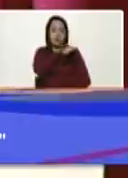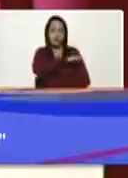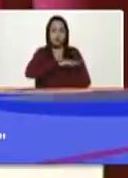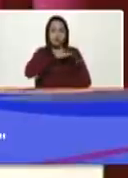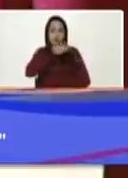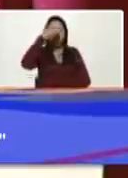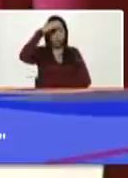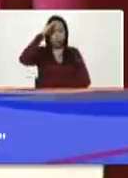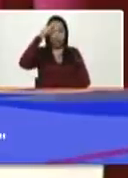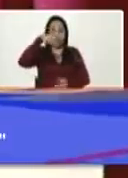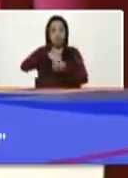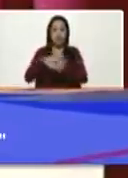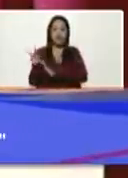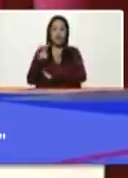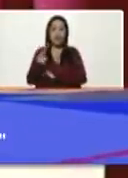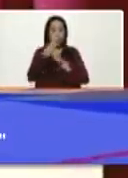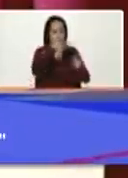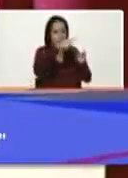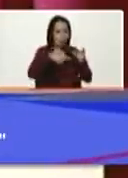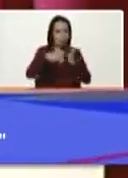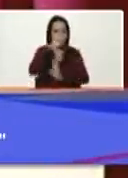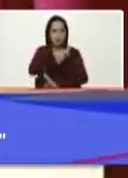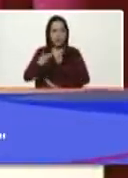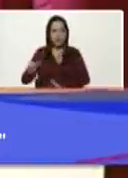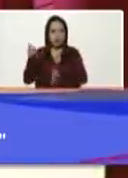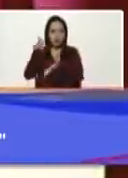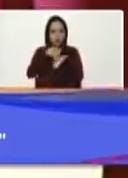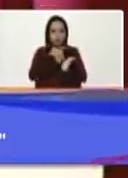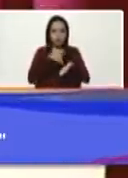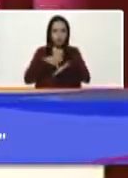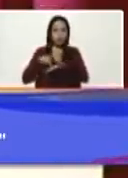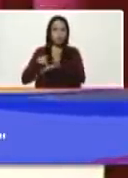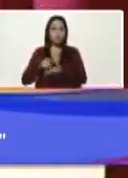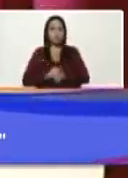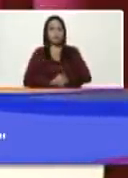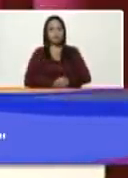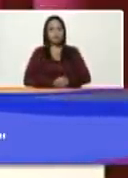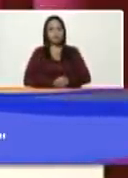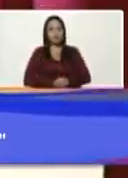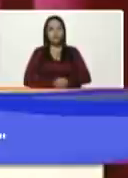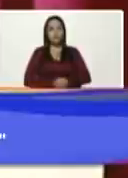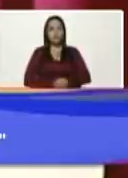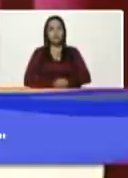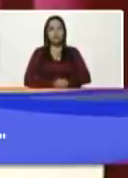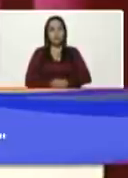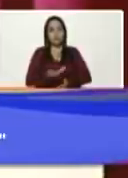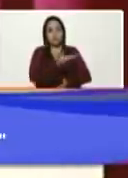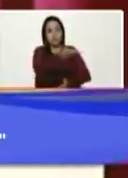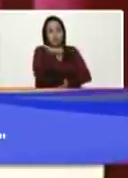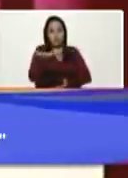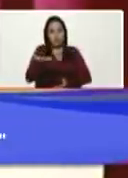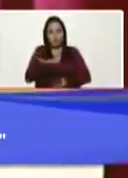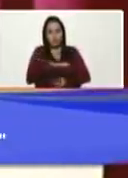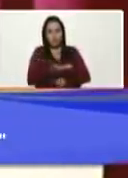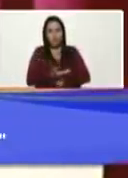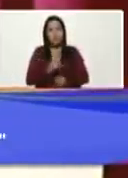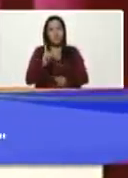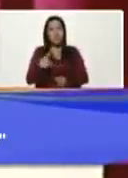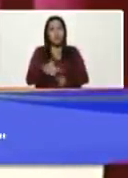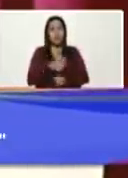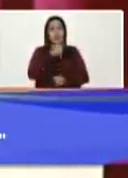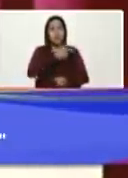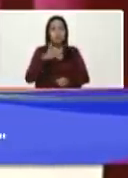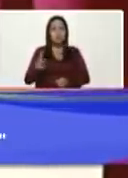demás autoridades presentes. De autoridades ministeriales y de la Universidad de las Ciencias de la